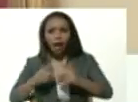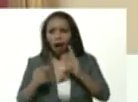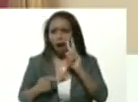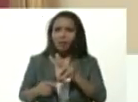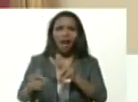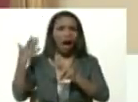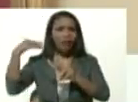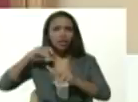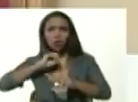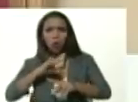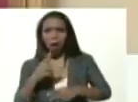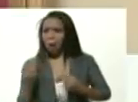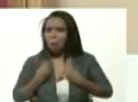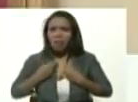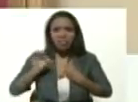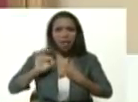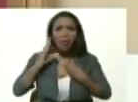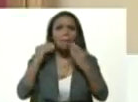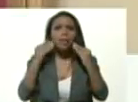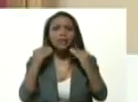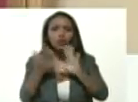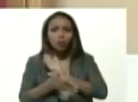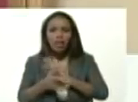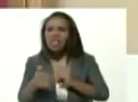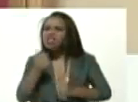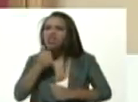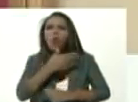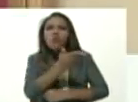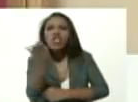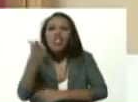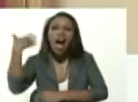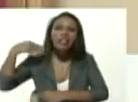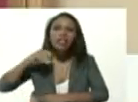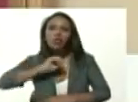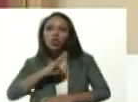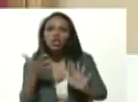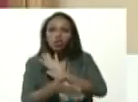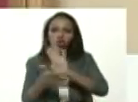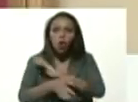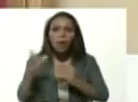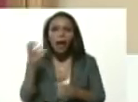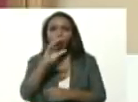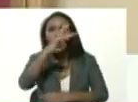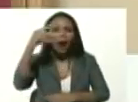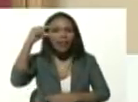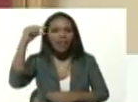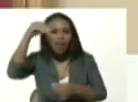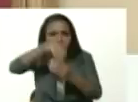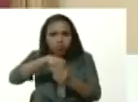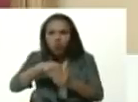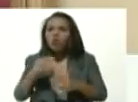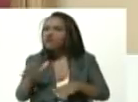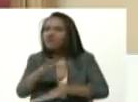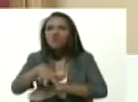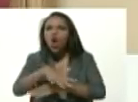nunca. Díganme ustedes, ¿quién ha vivido una cuarentena de este tipo? ¿Dónde la ha